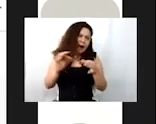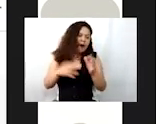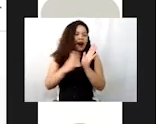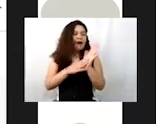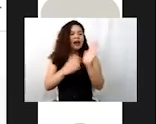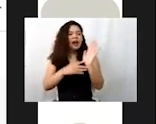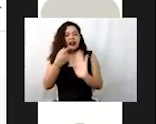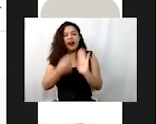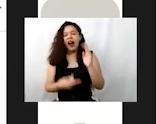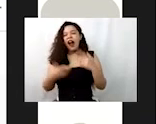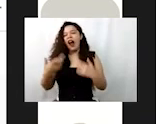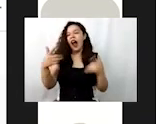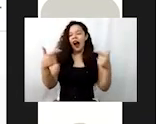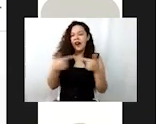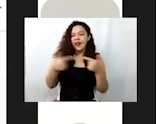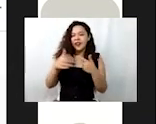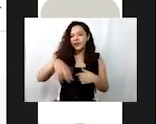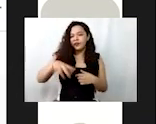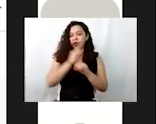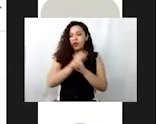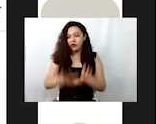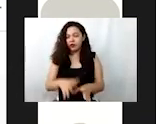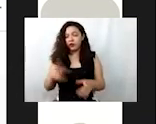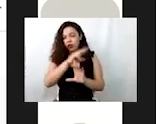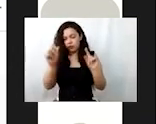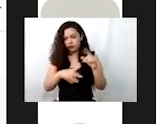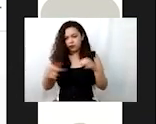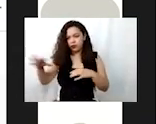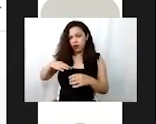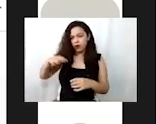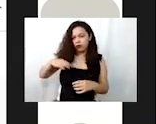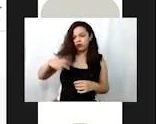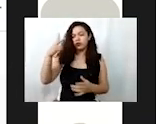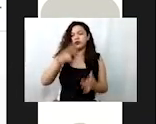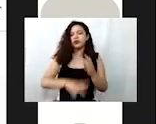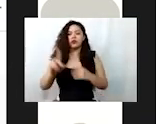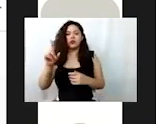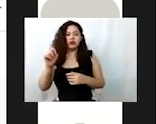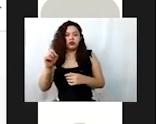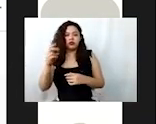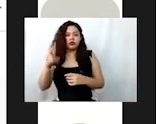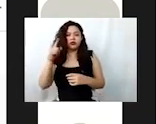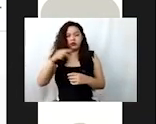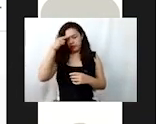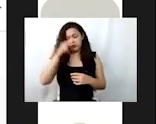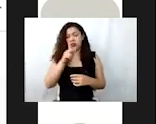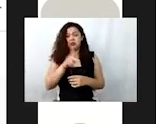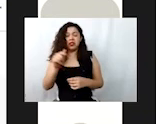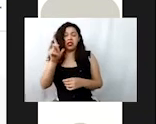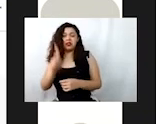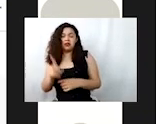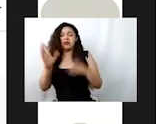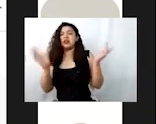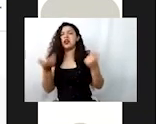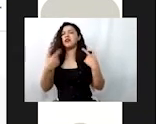le ponen en Google Informe Nacional Voluntario 2021 de México, les debe de salir allí el PDF. Y bueno, también